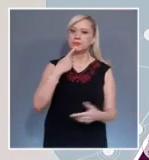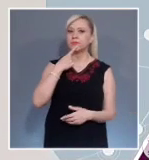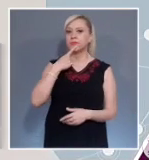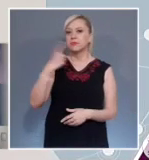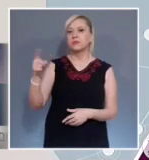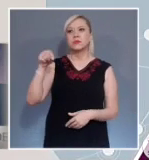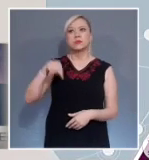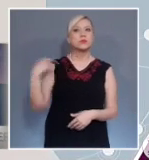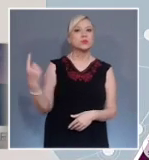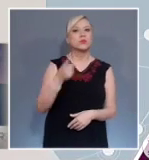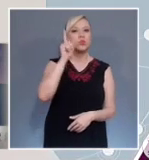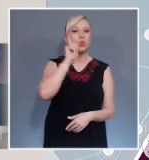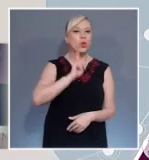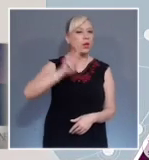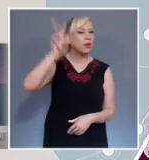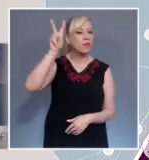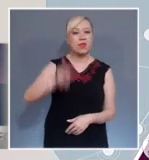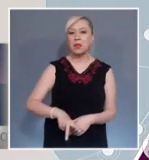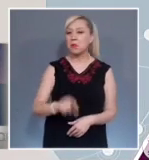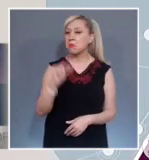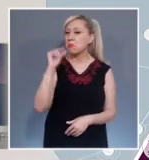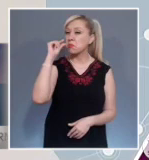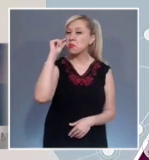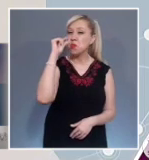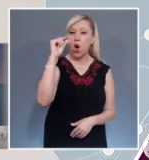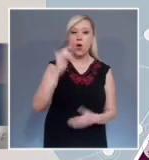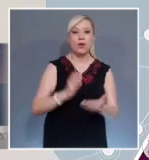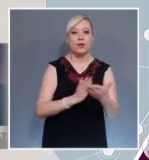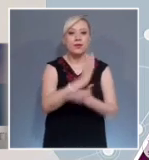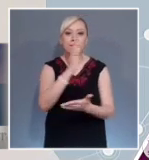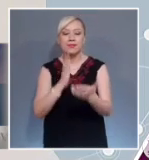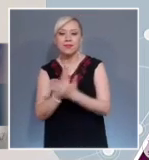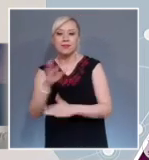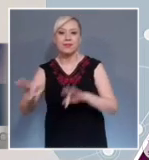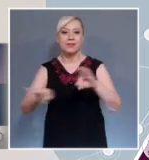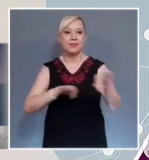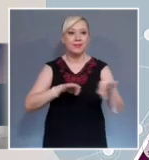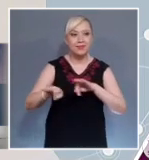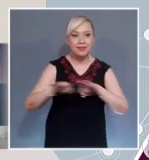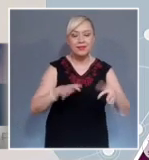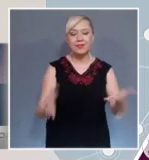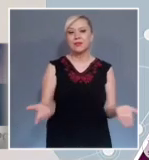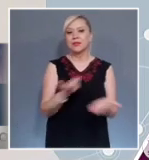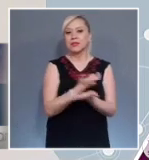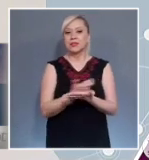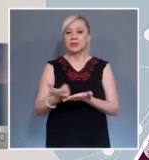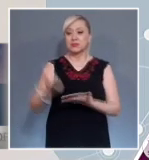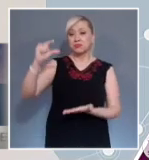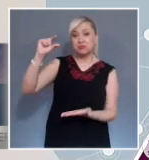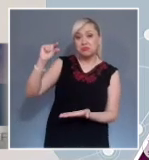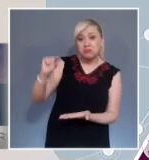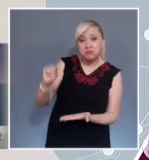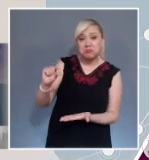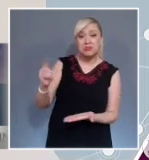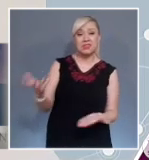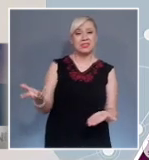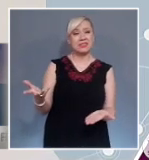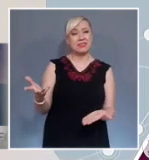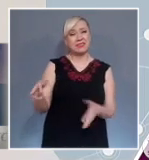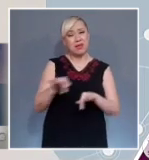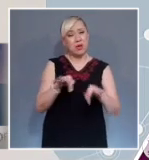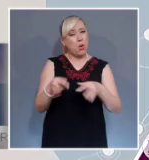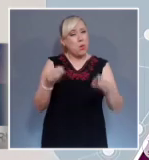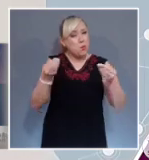tasa de participación en el mercado laboral menores ingresos peores condiciones de trabajo y menos tiempo de